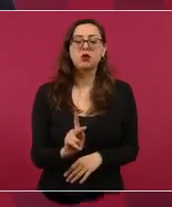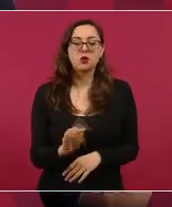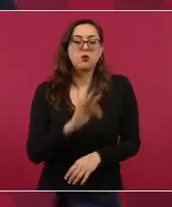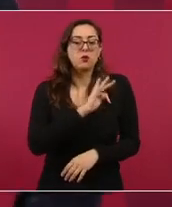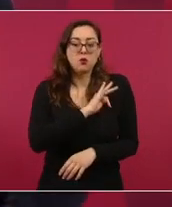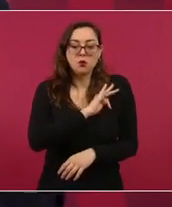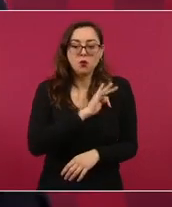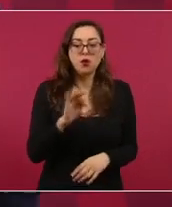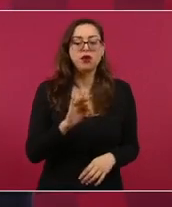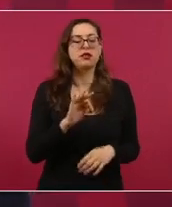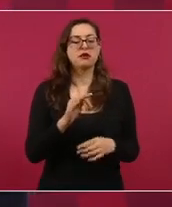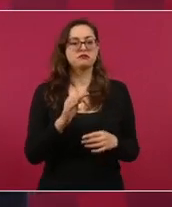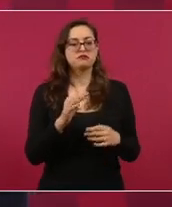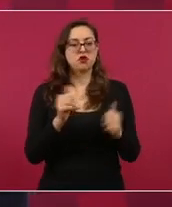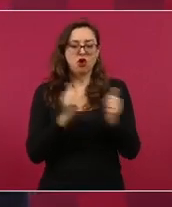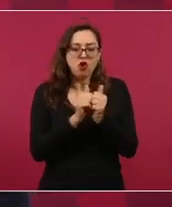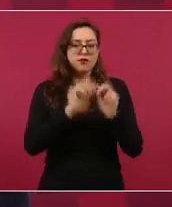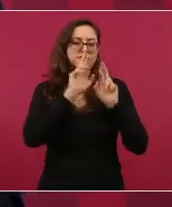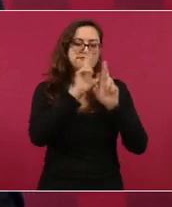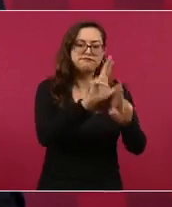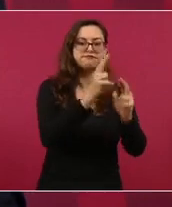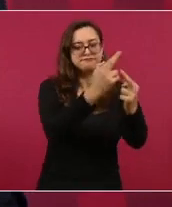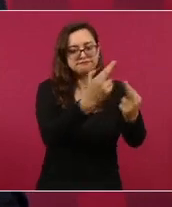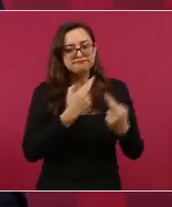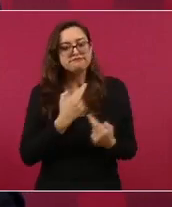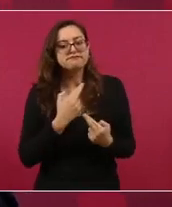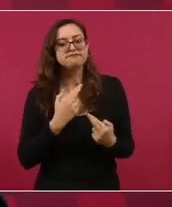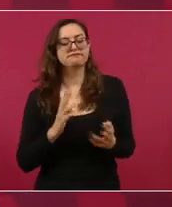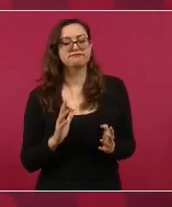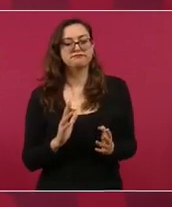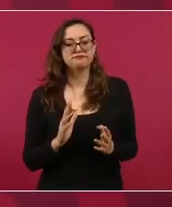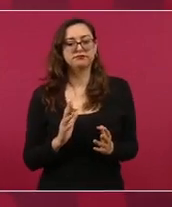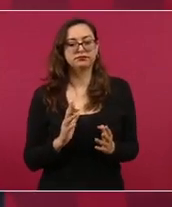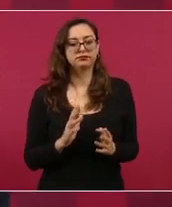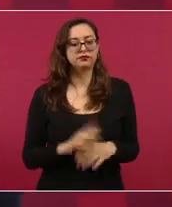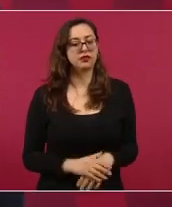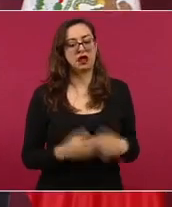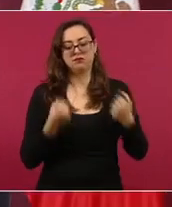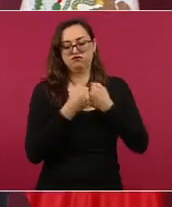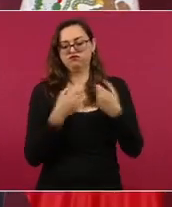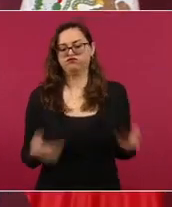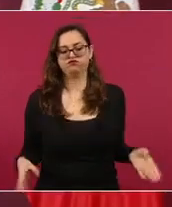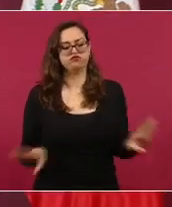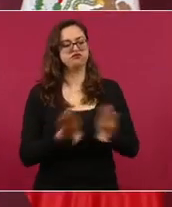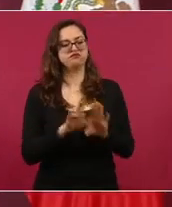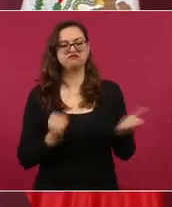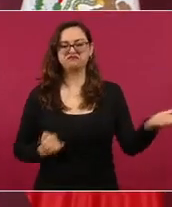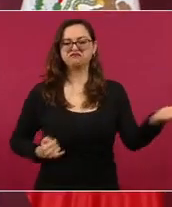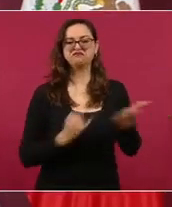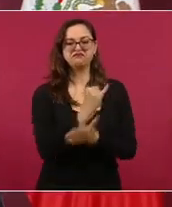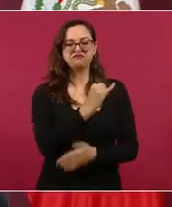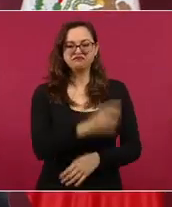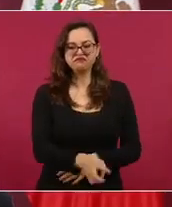nos vamos a respetar. No es que te cierro la frontera,